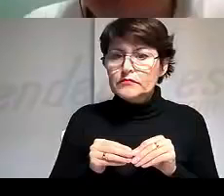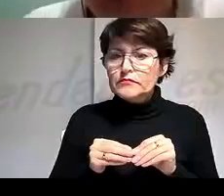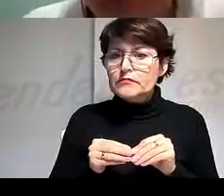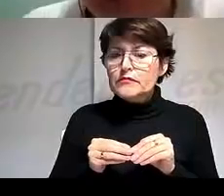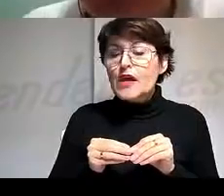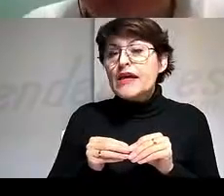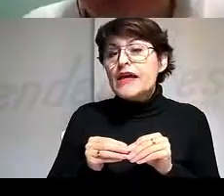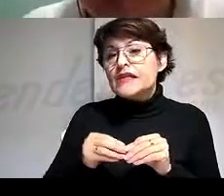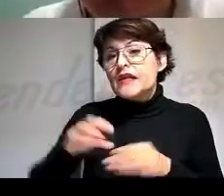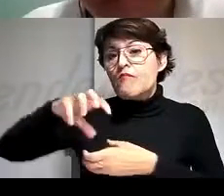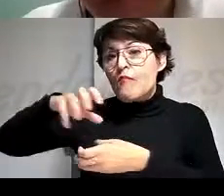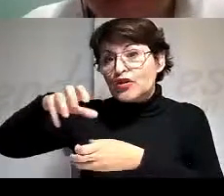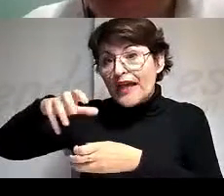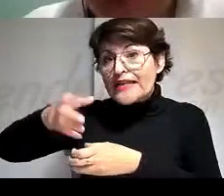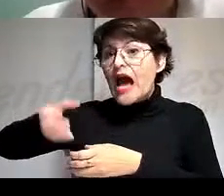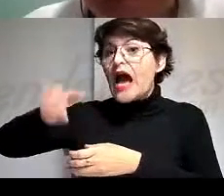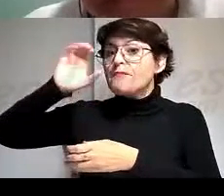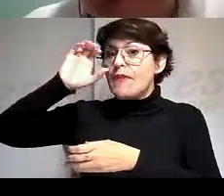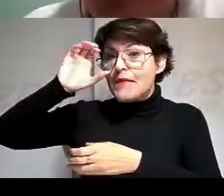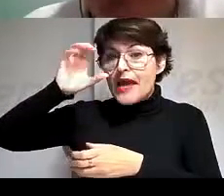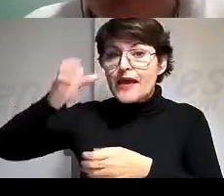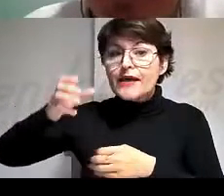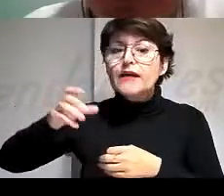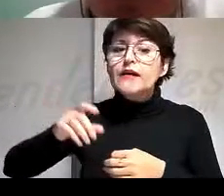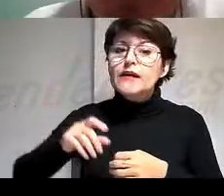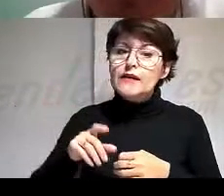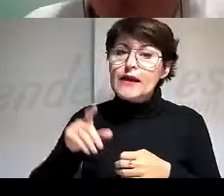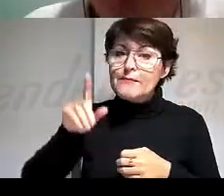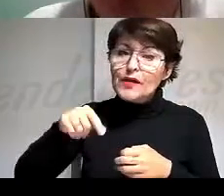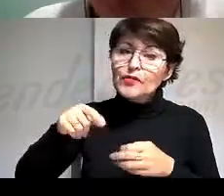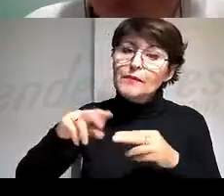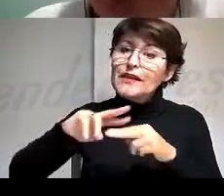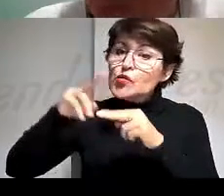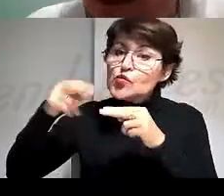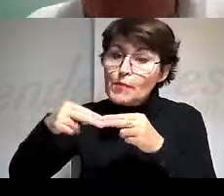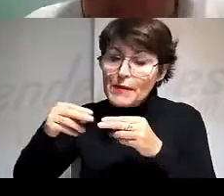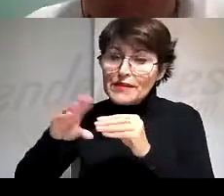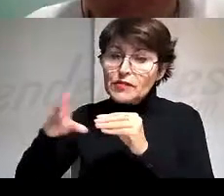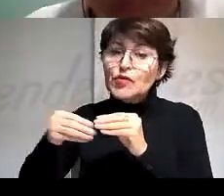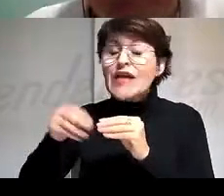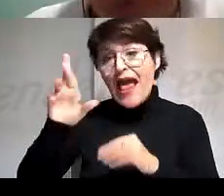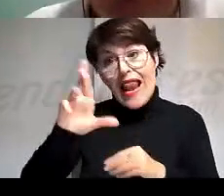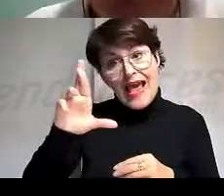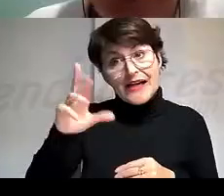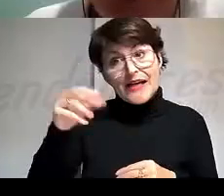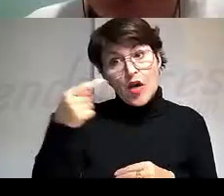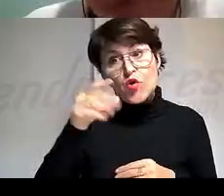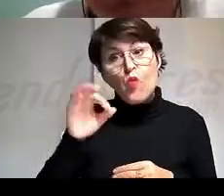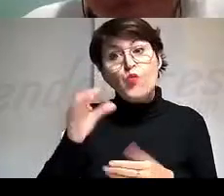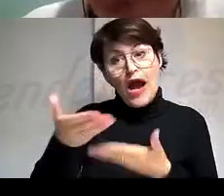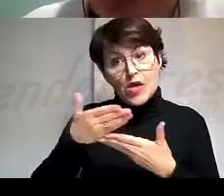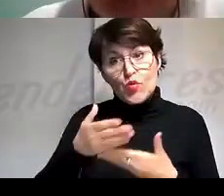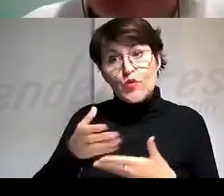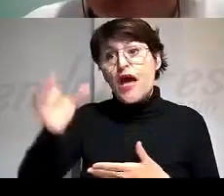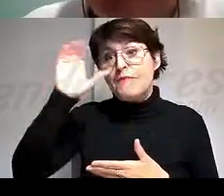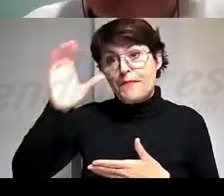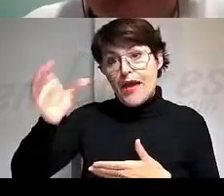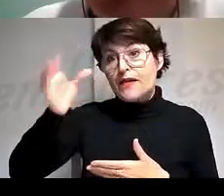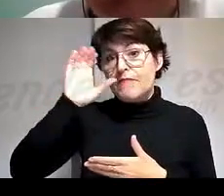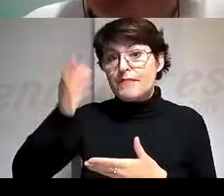sodio, más o menos potasio, pero hay determinados suplementos, hay muchos suplementos, el RGO tiene muchos de hecho, que nos